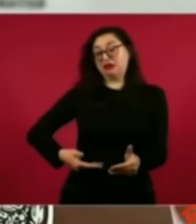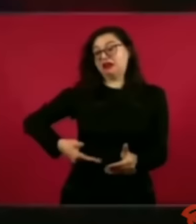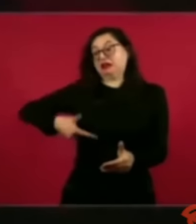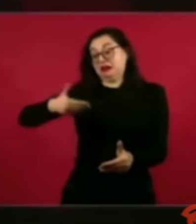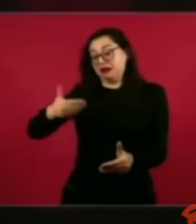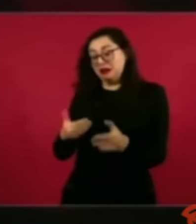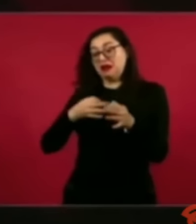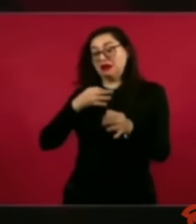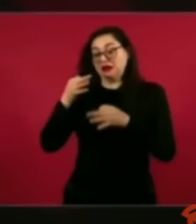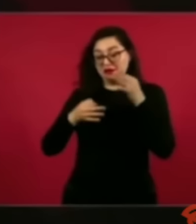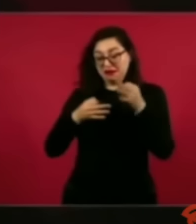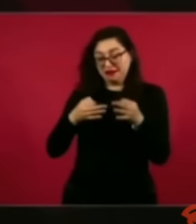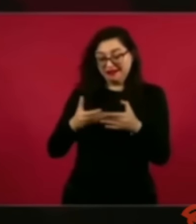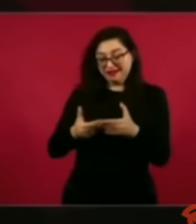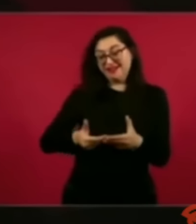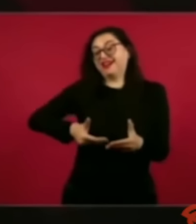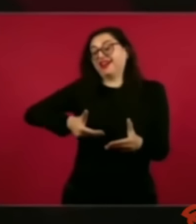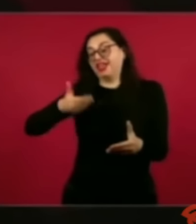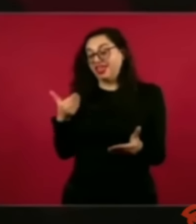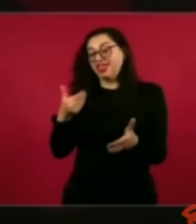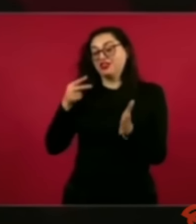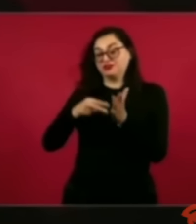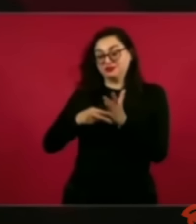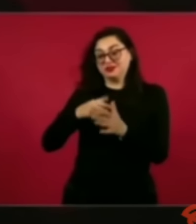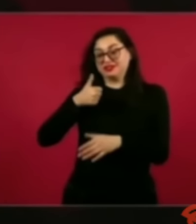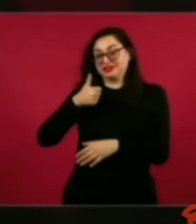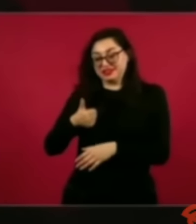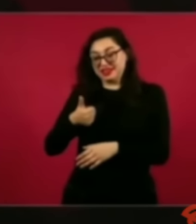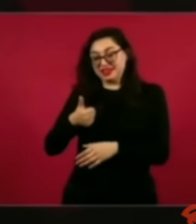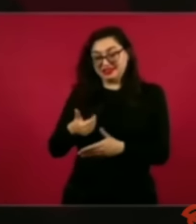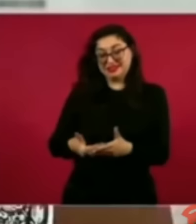en la del 2006,